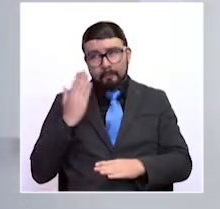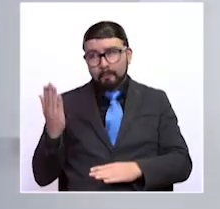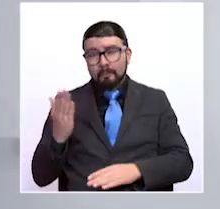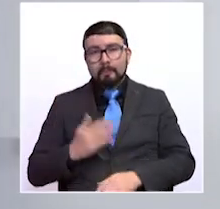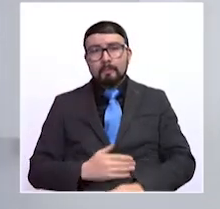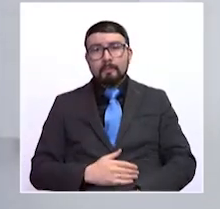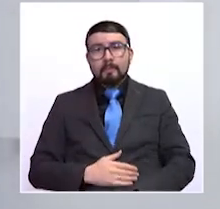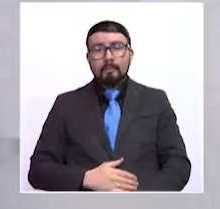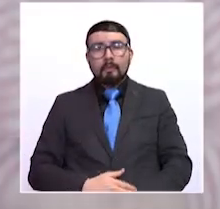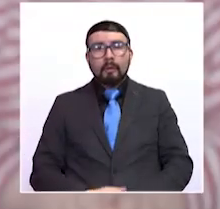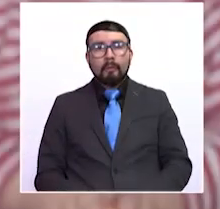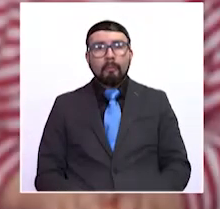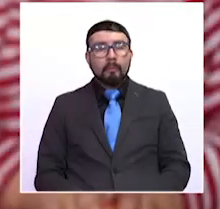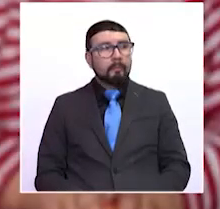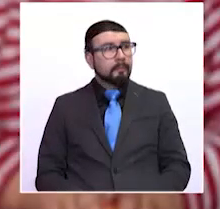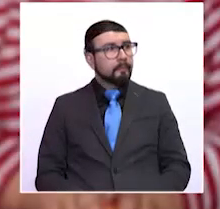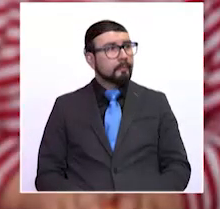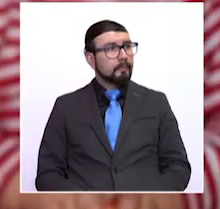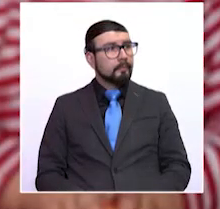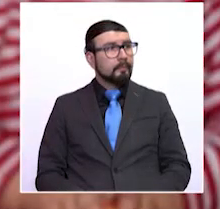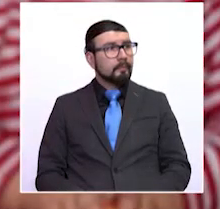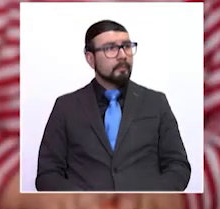Doctora Primavera.